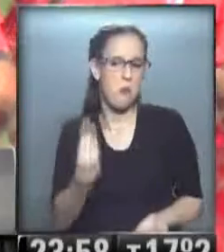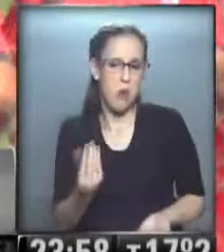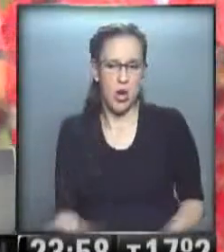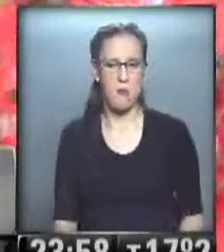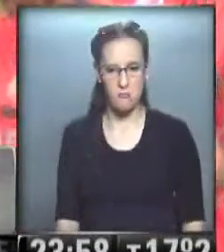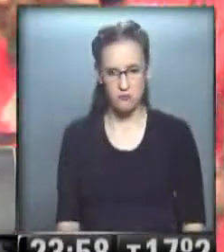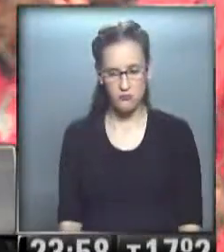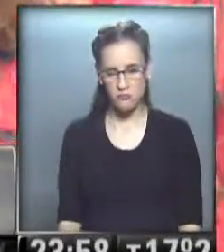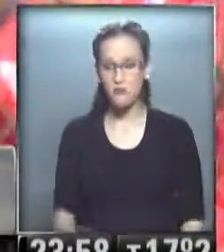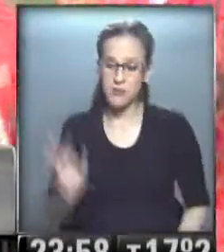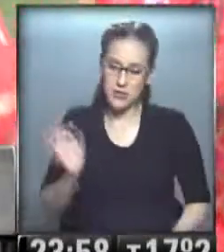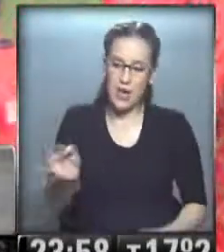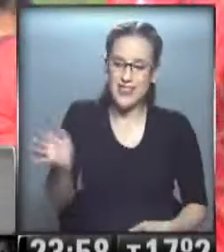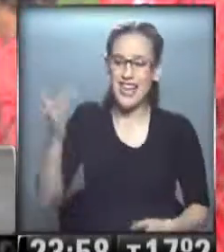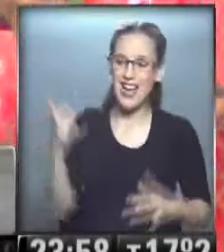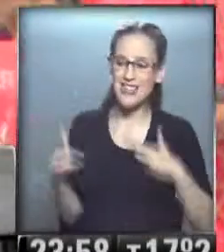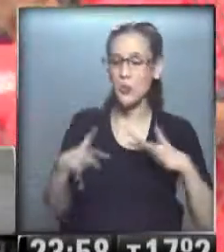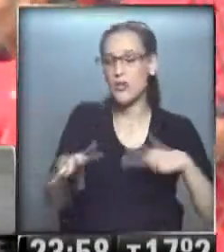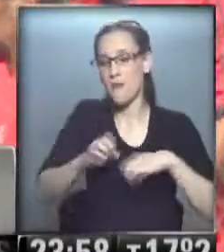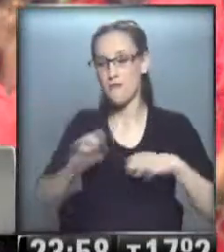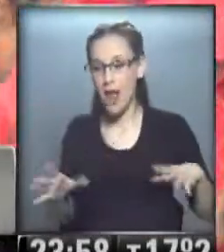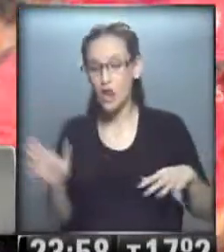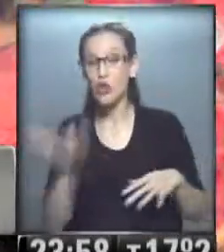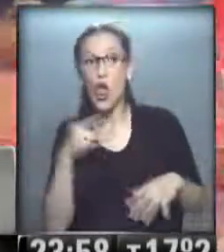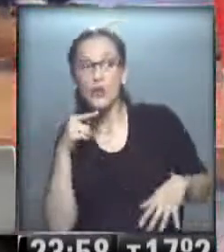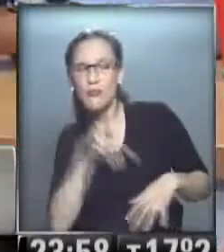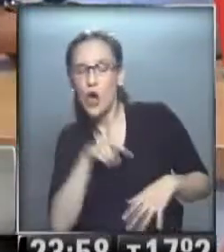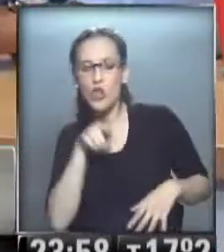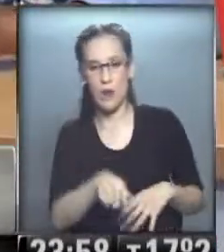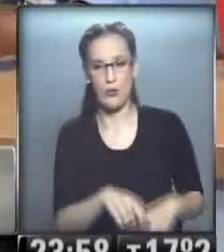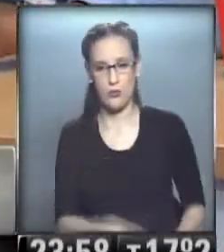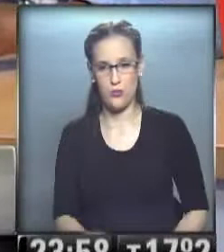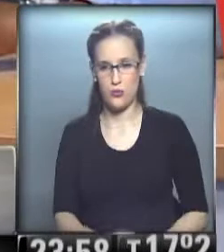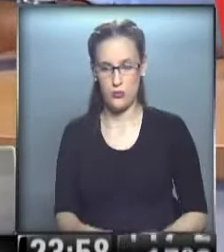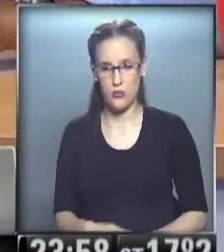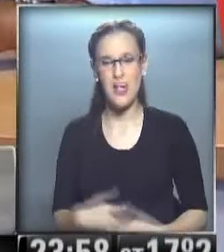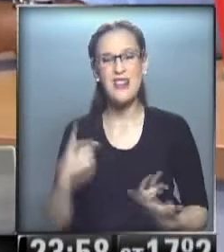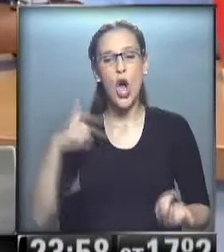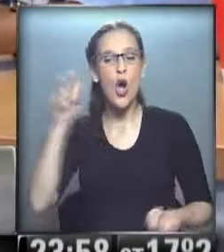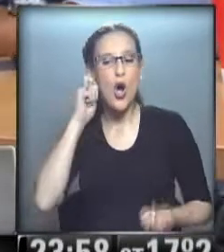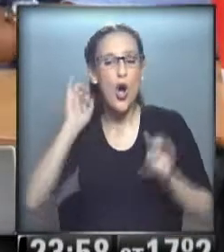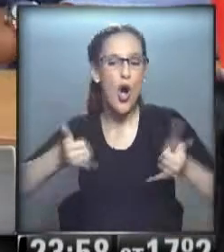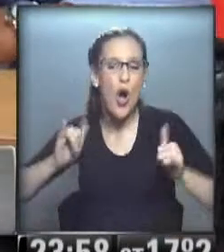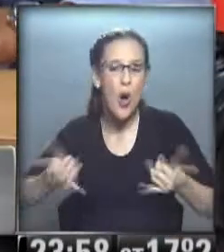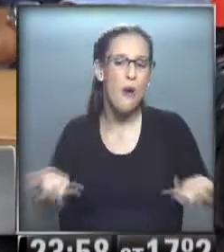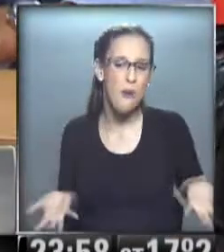dijiste, que ya sabías que cuando la mano venía mal, el apuntado ibas a ser vos. Y por ahí por la corta edad,